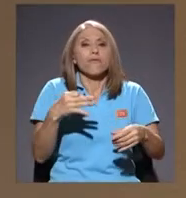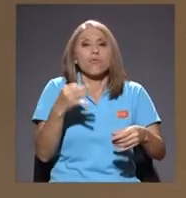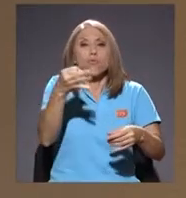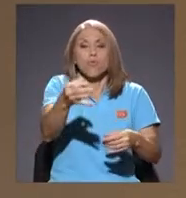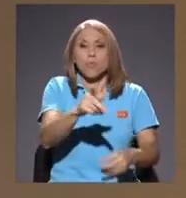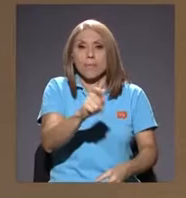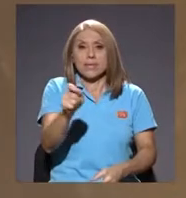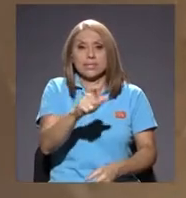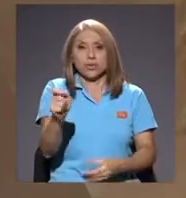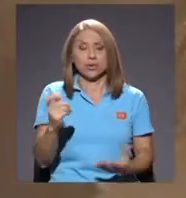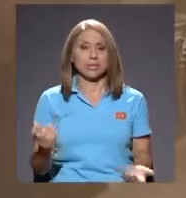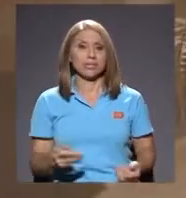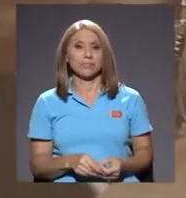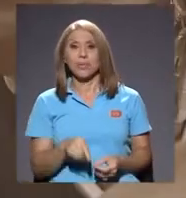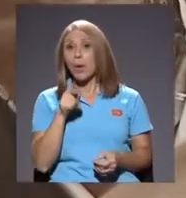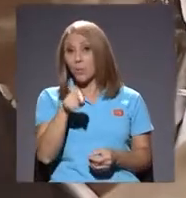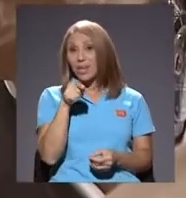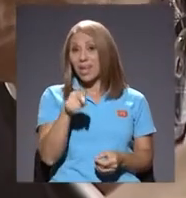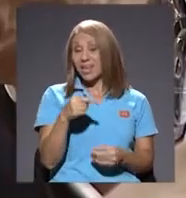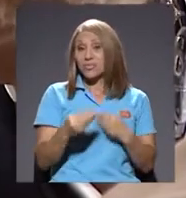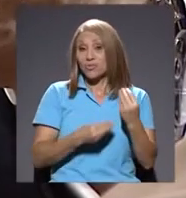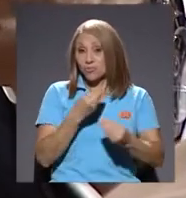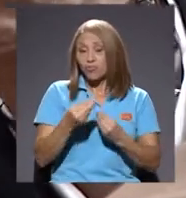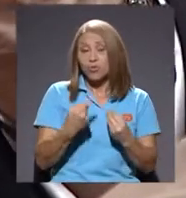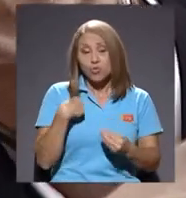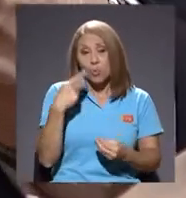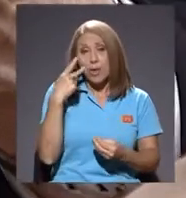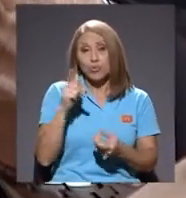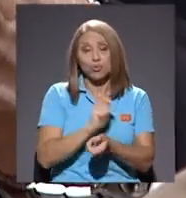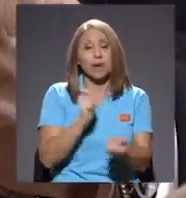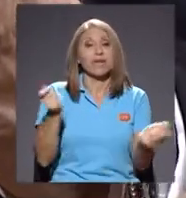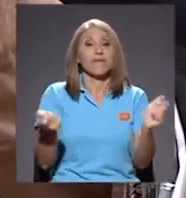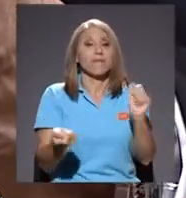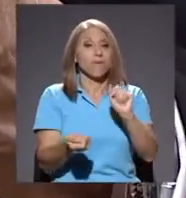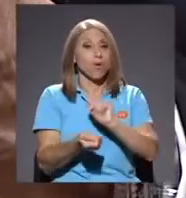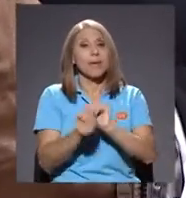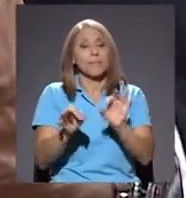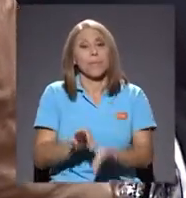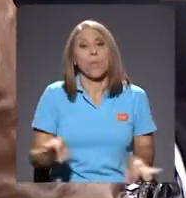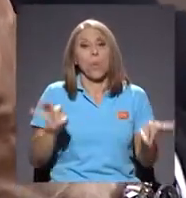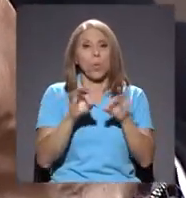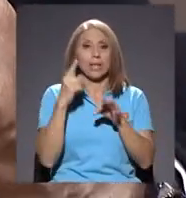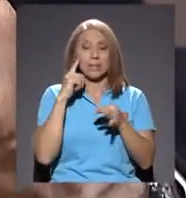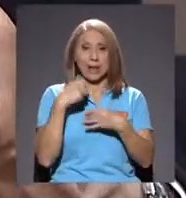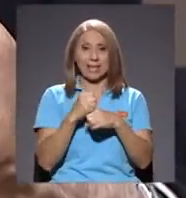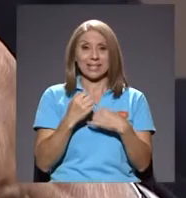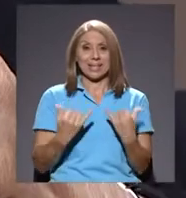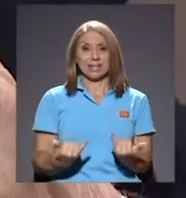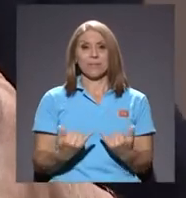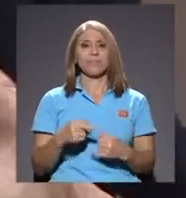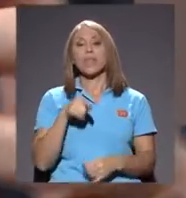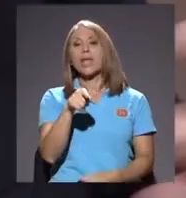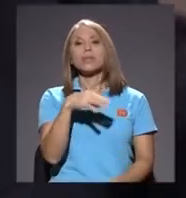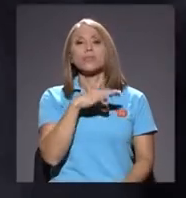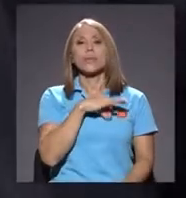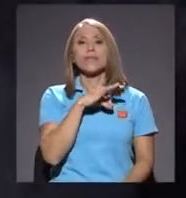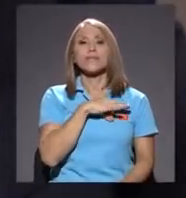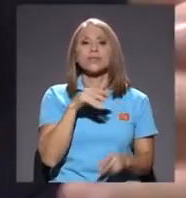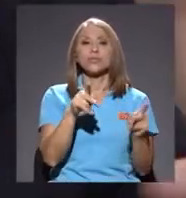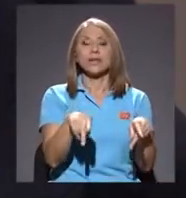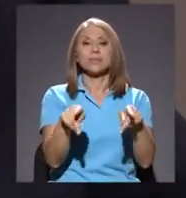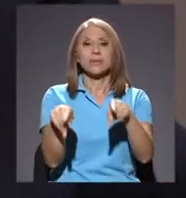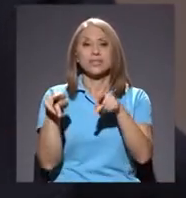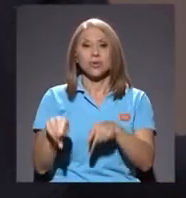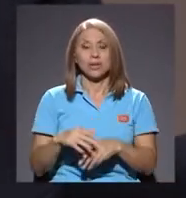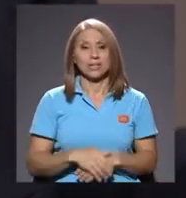a fortalecer el regional es una de las reformas que yo creo que valdría la pena ir haciendo y que es en beneficio de las personas por eso